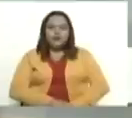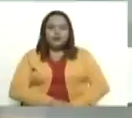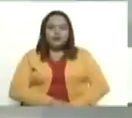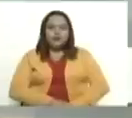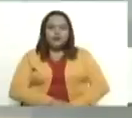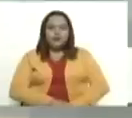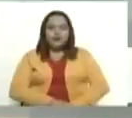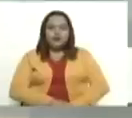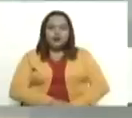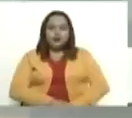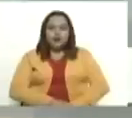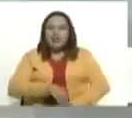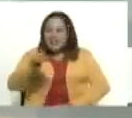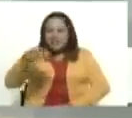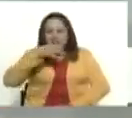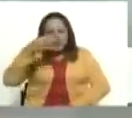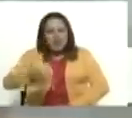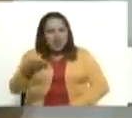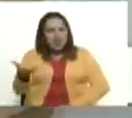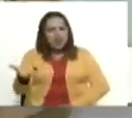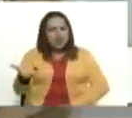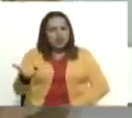esa es la realidad?